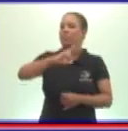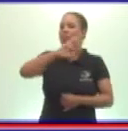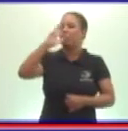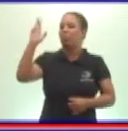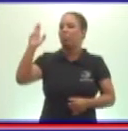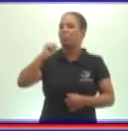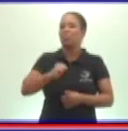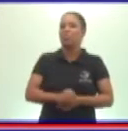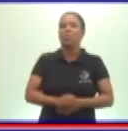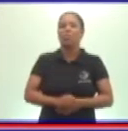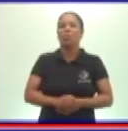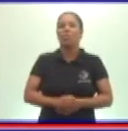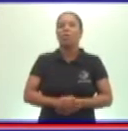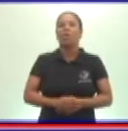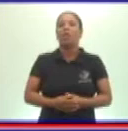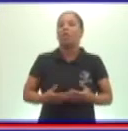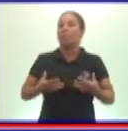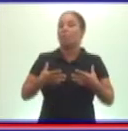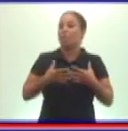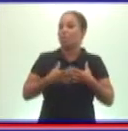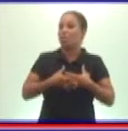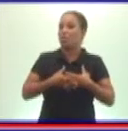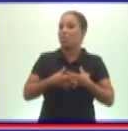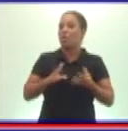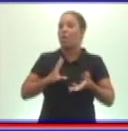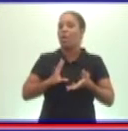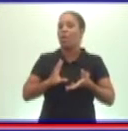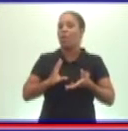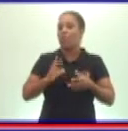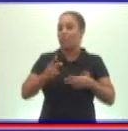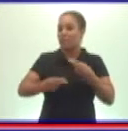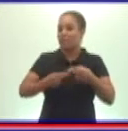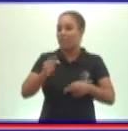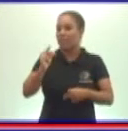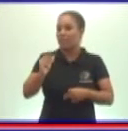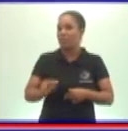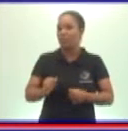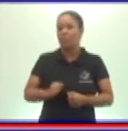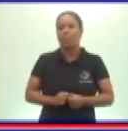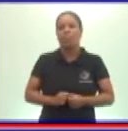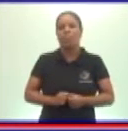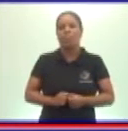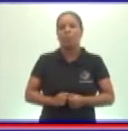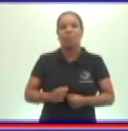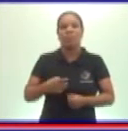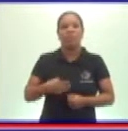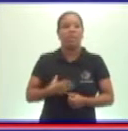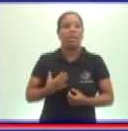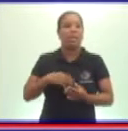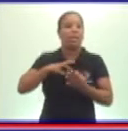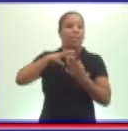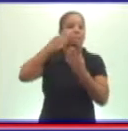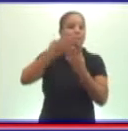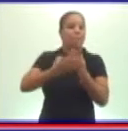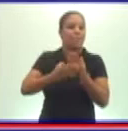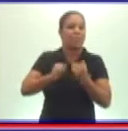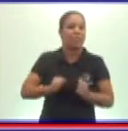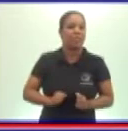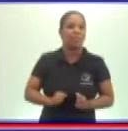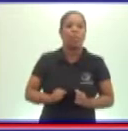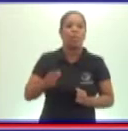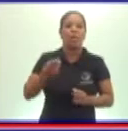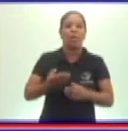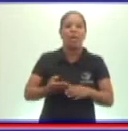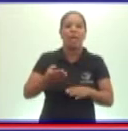están asociados a los comportamientos. Y en primer lugar el espíritu antiimperialista por el cual